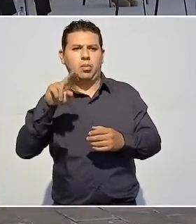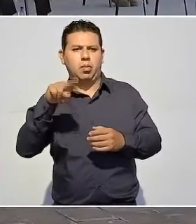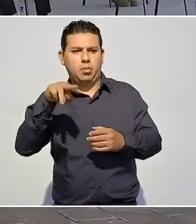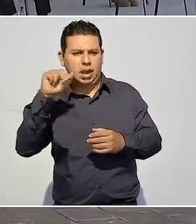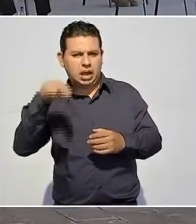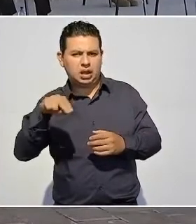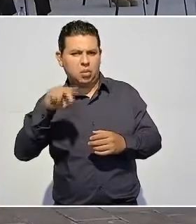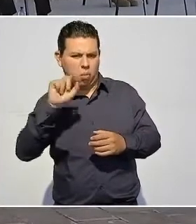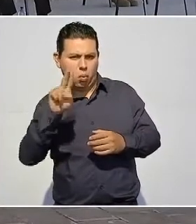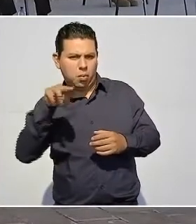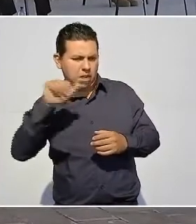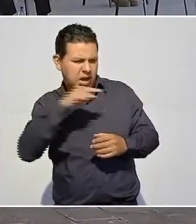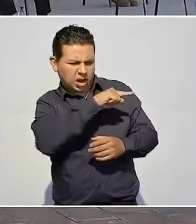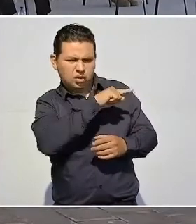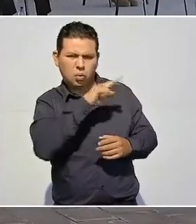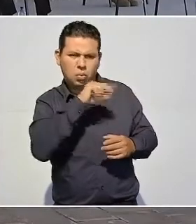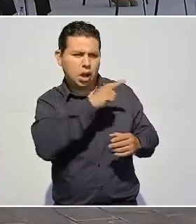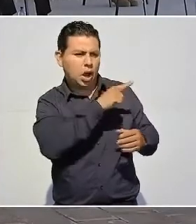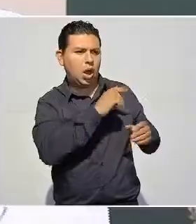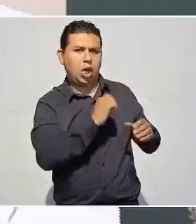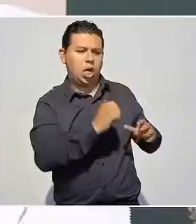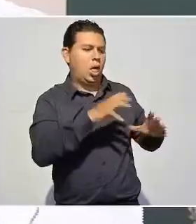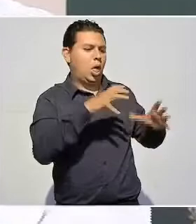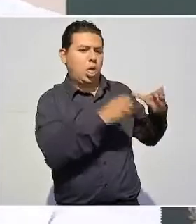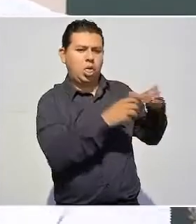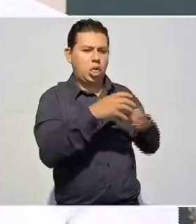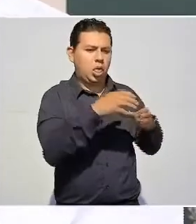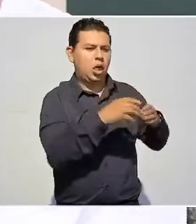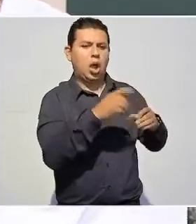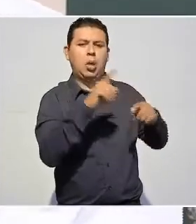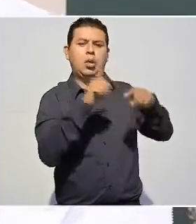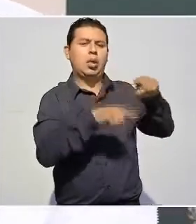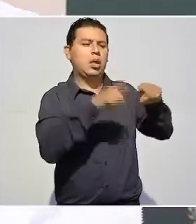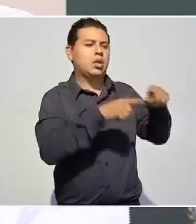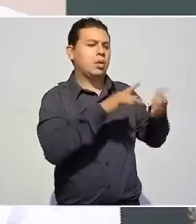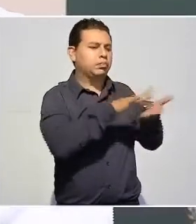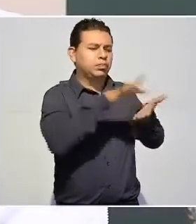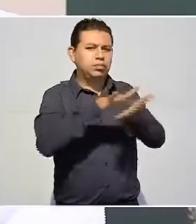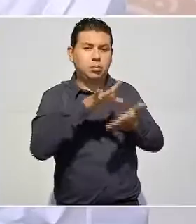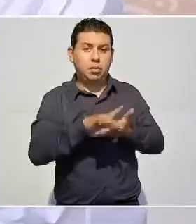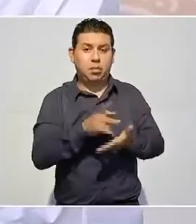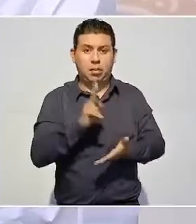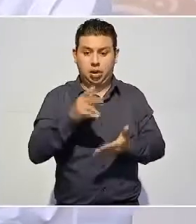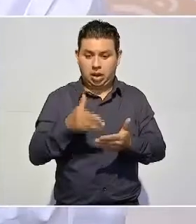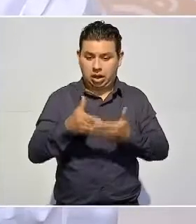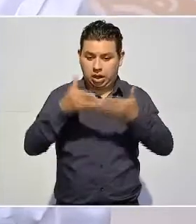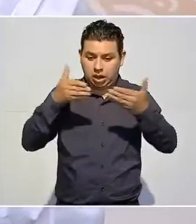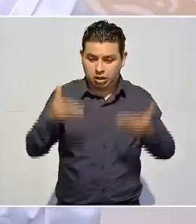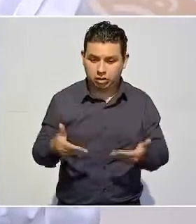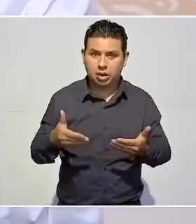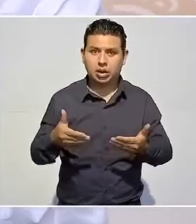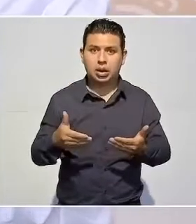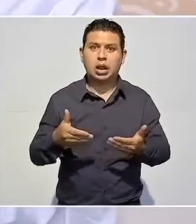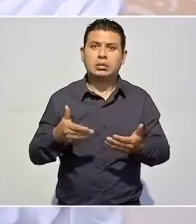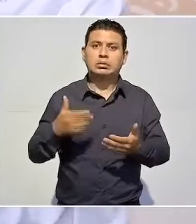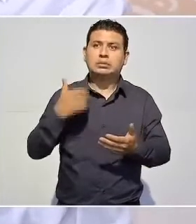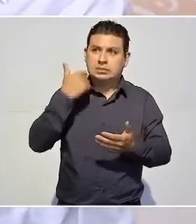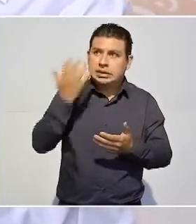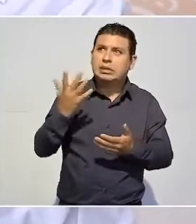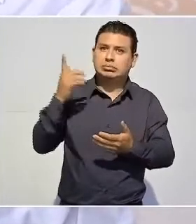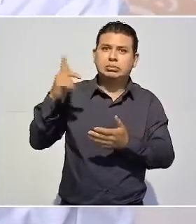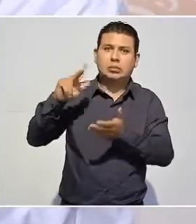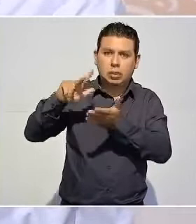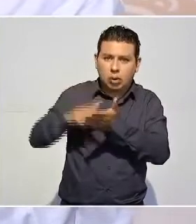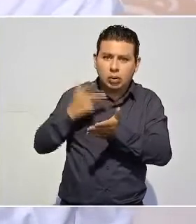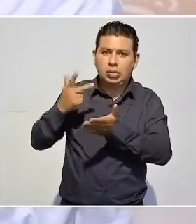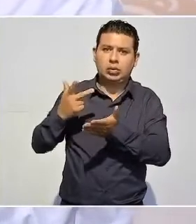En la actualidad, los trabajadores han estado demandando que se regrese